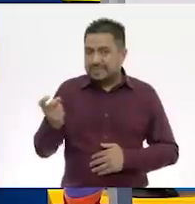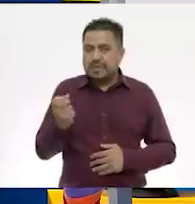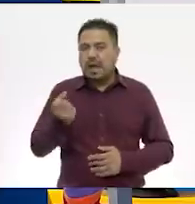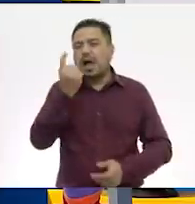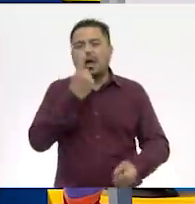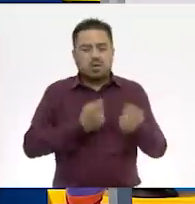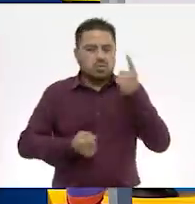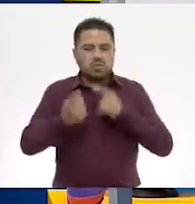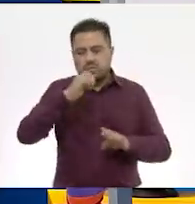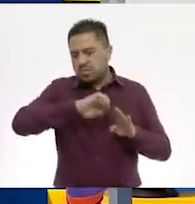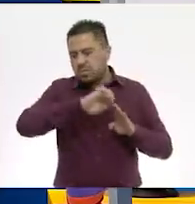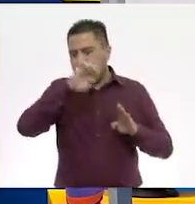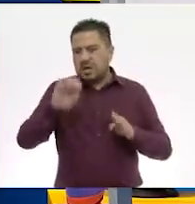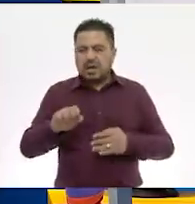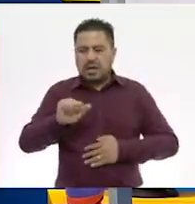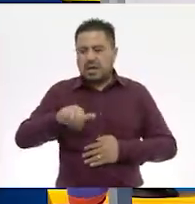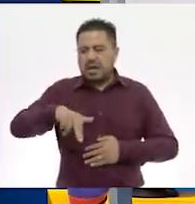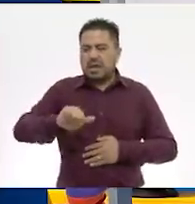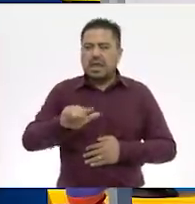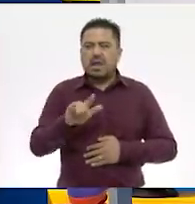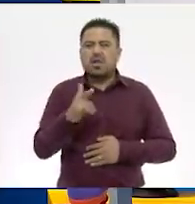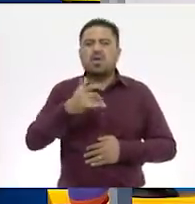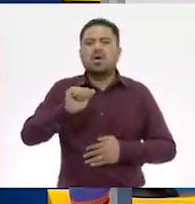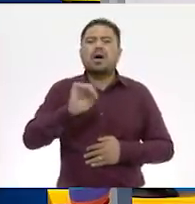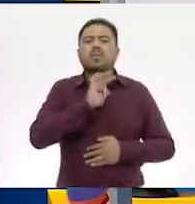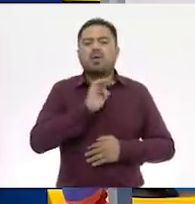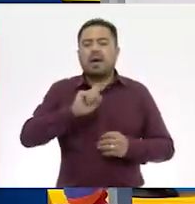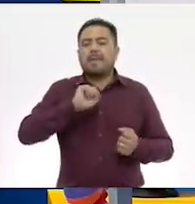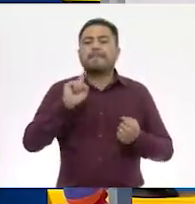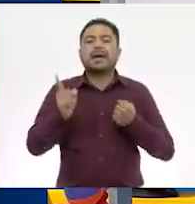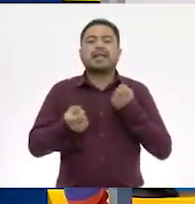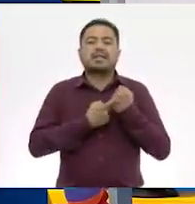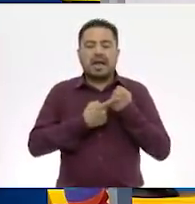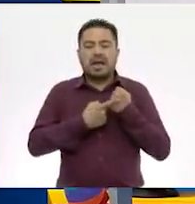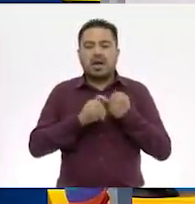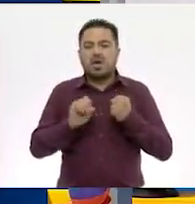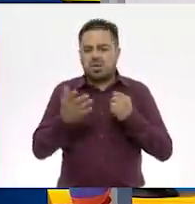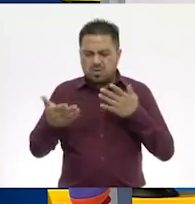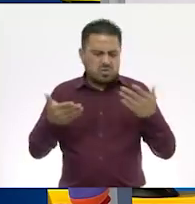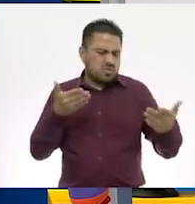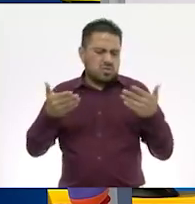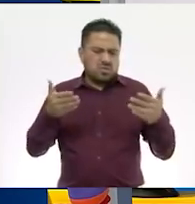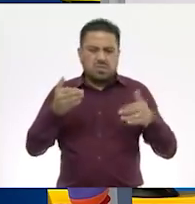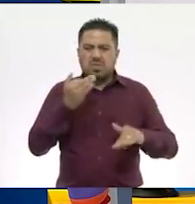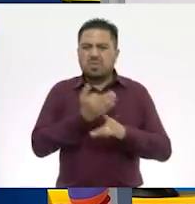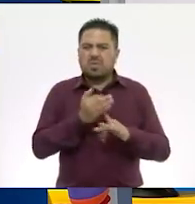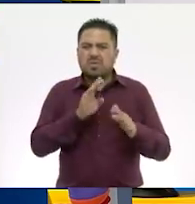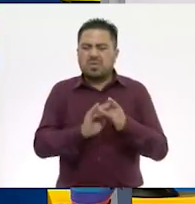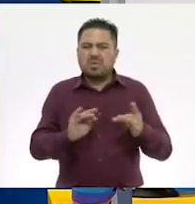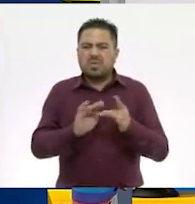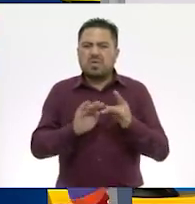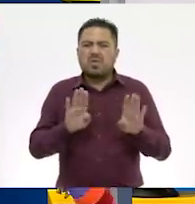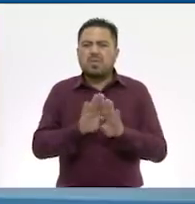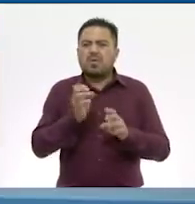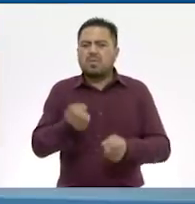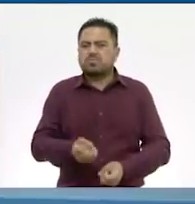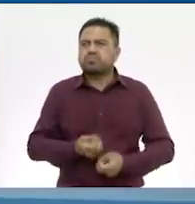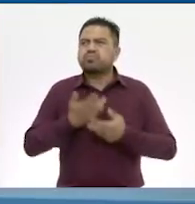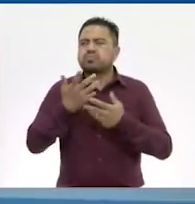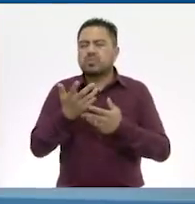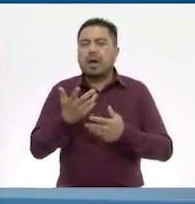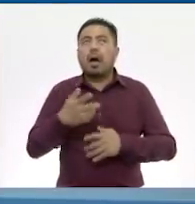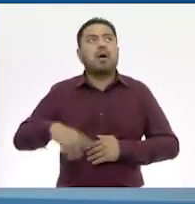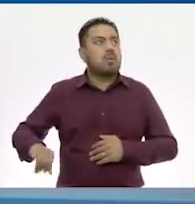algunos ejemplos de las analogías podrían ser las metáforas o las comparaciones como las que encontramos en los poemas. ¡Wow!